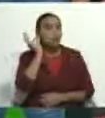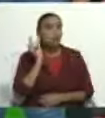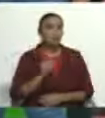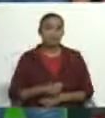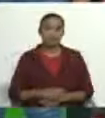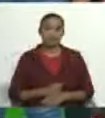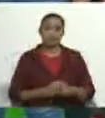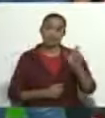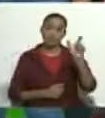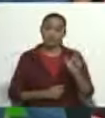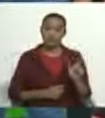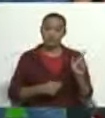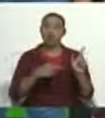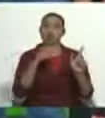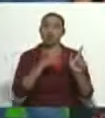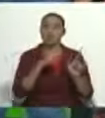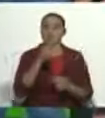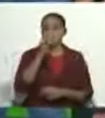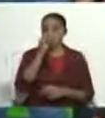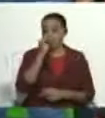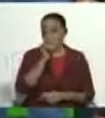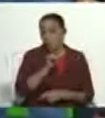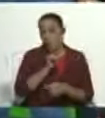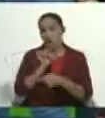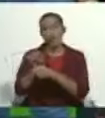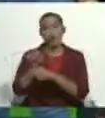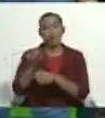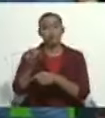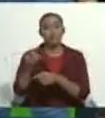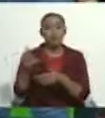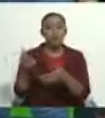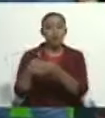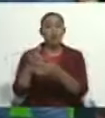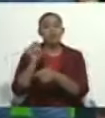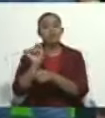y ahí viene una serie de descalificativos contra la mujer.